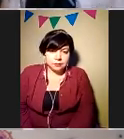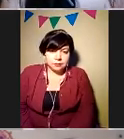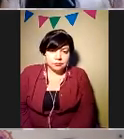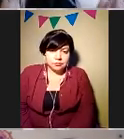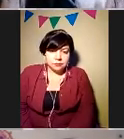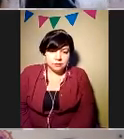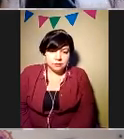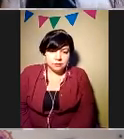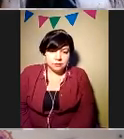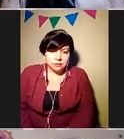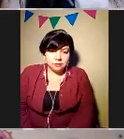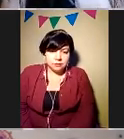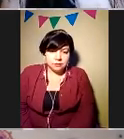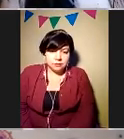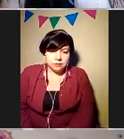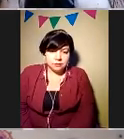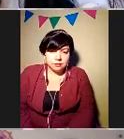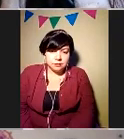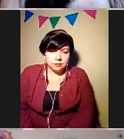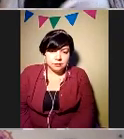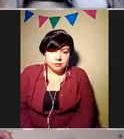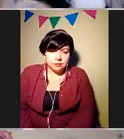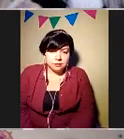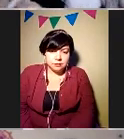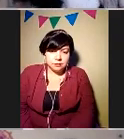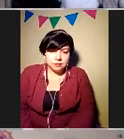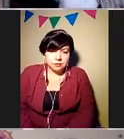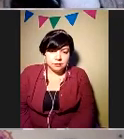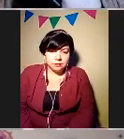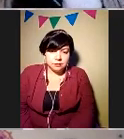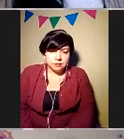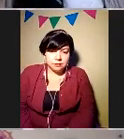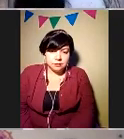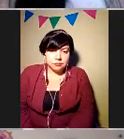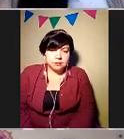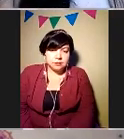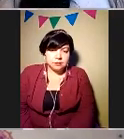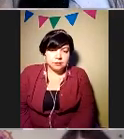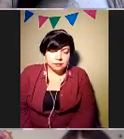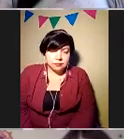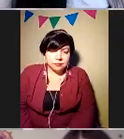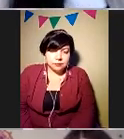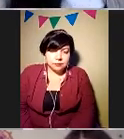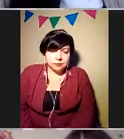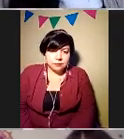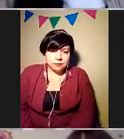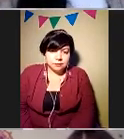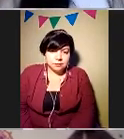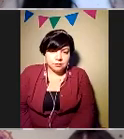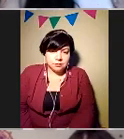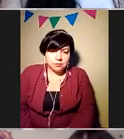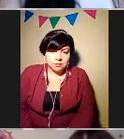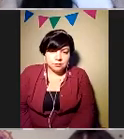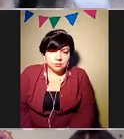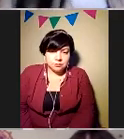fuera solamente de lo que es el vestuario. Y nos habíamos quedado con unas preguntas que también van a guiar nuestro análisis a lo largo de todas las sesiones,